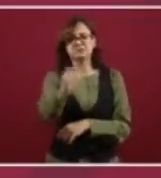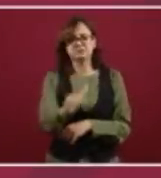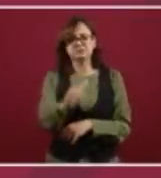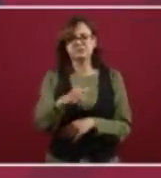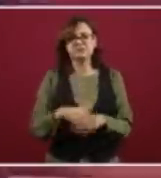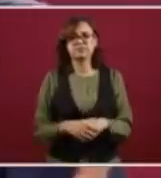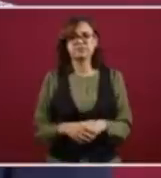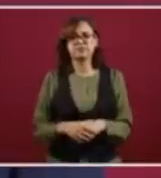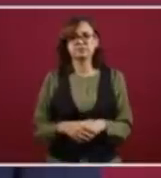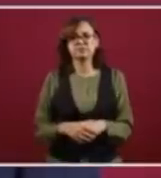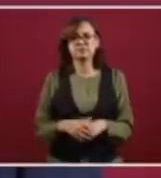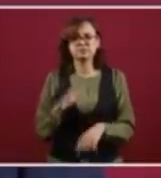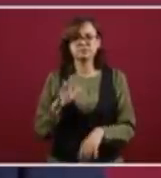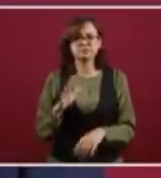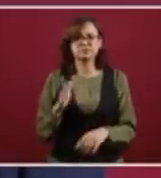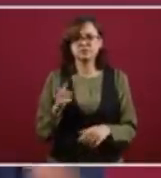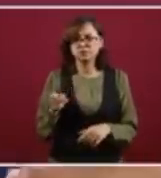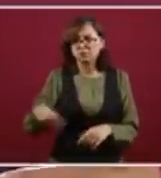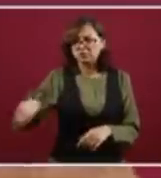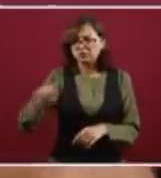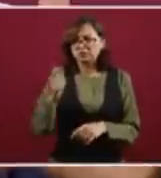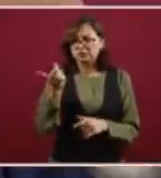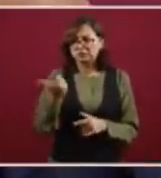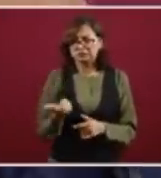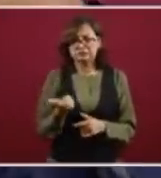y no vamos a arriesgar sus ahorros